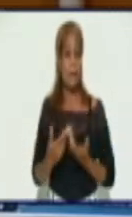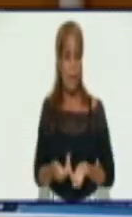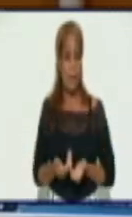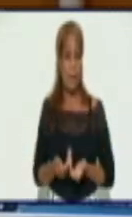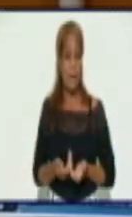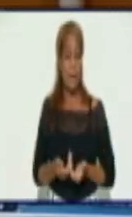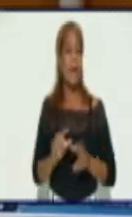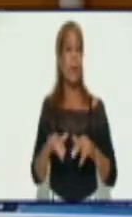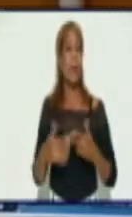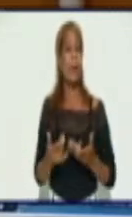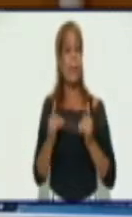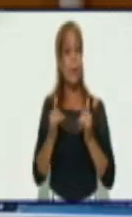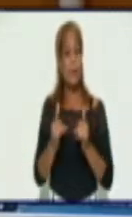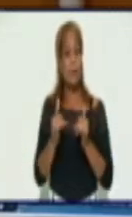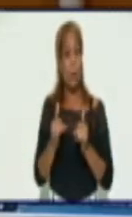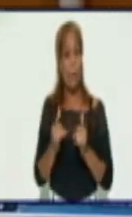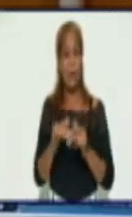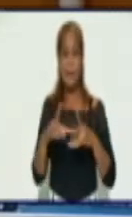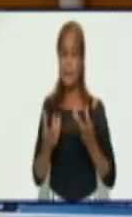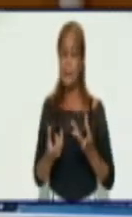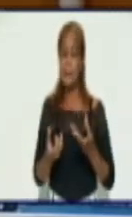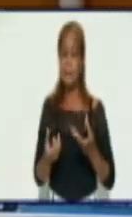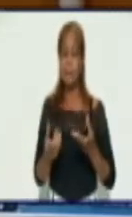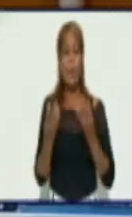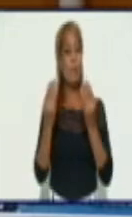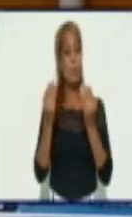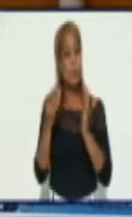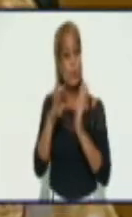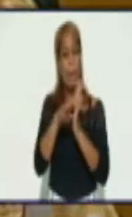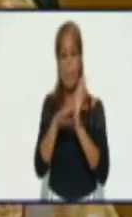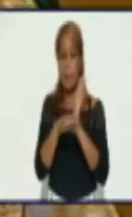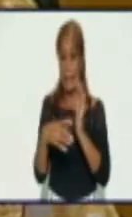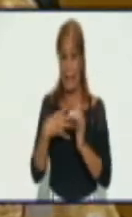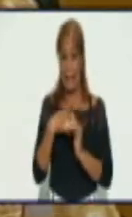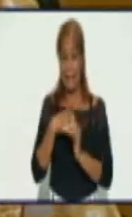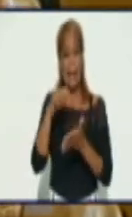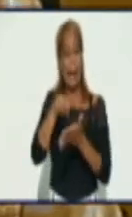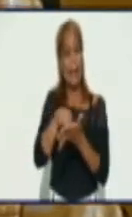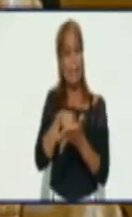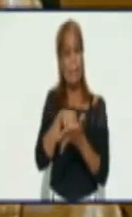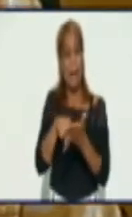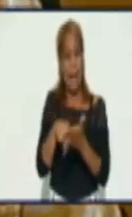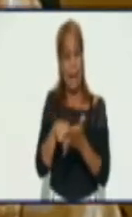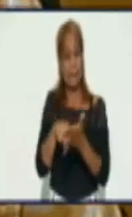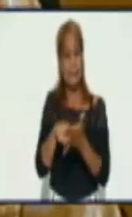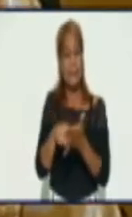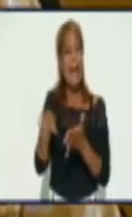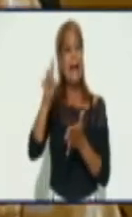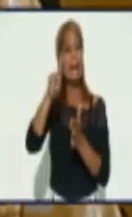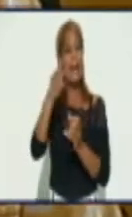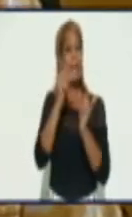son incrementos de las medidas que están en nuestro plan reforzadas